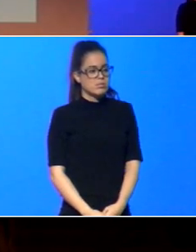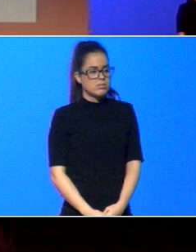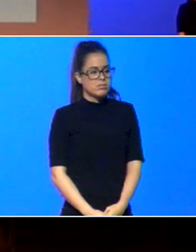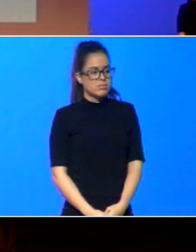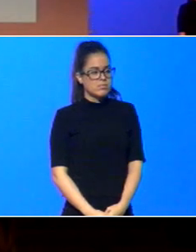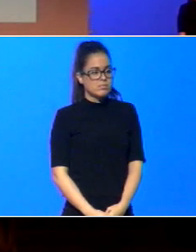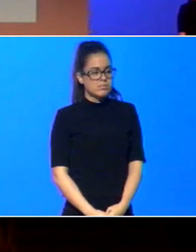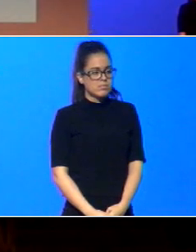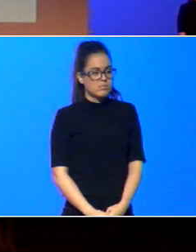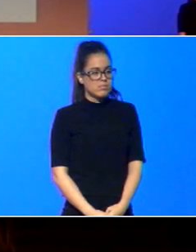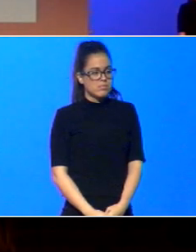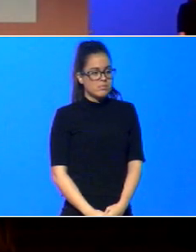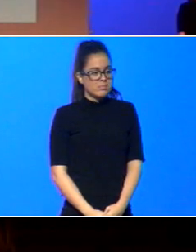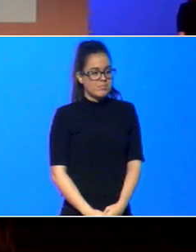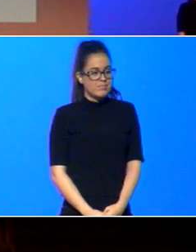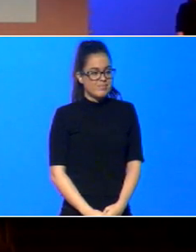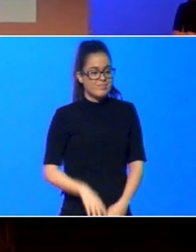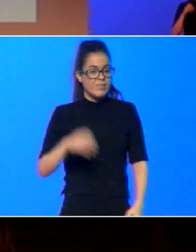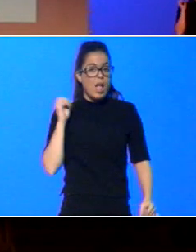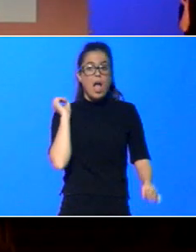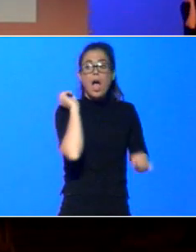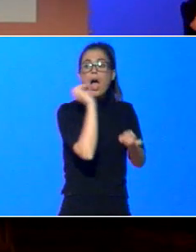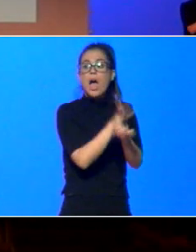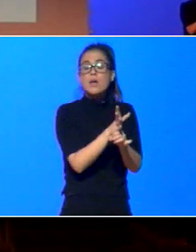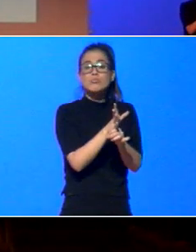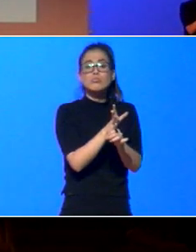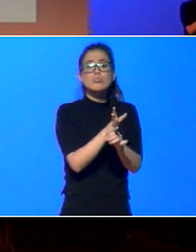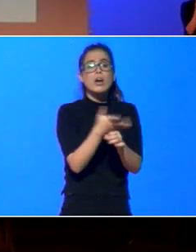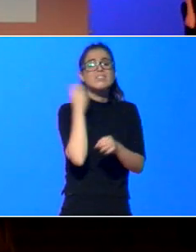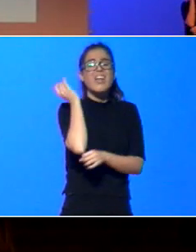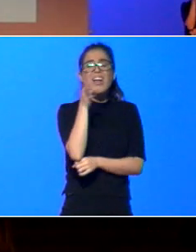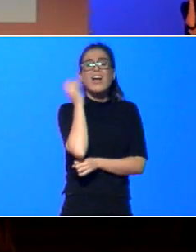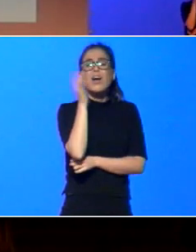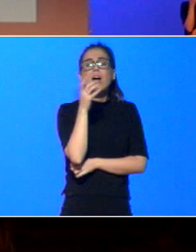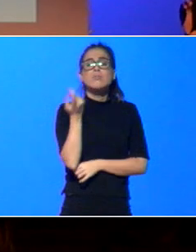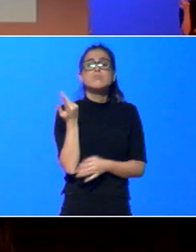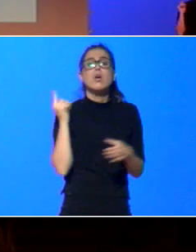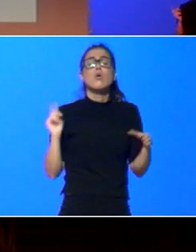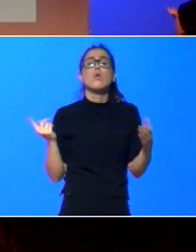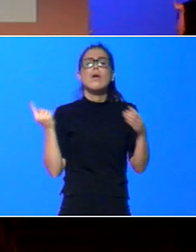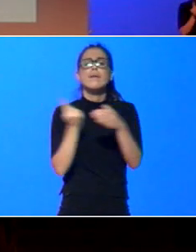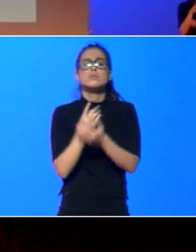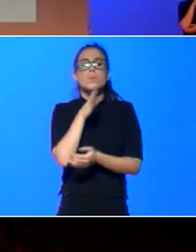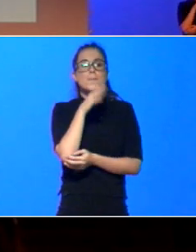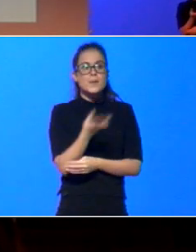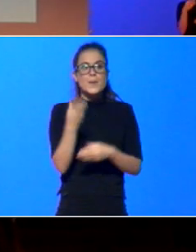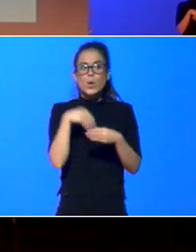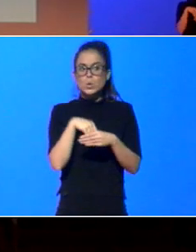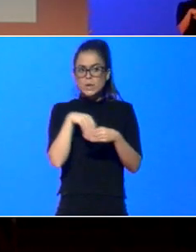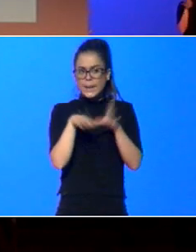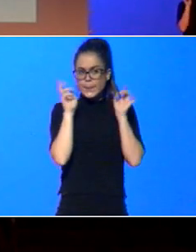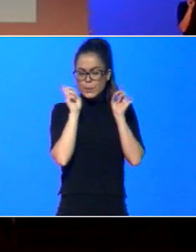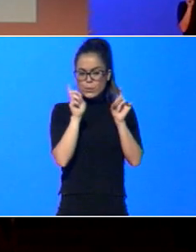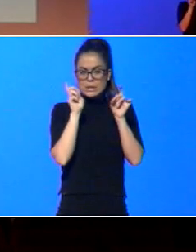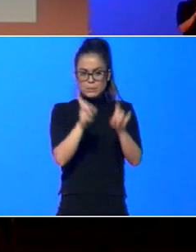y la apuesta de la convención por la inclusión es también es también en el ámbito de los contenidos educativos esto es de